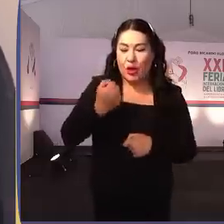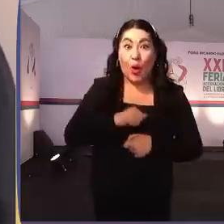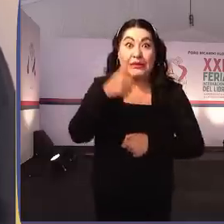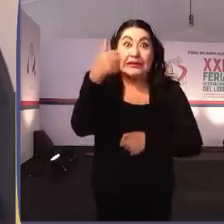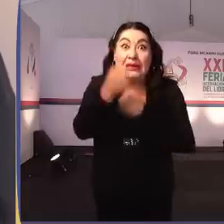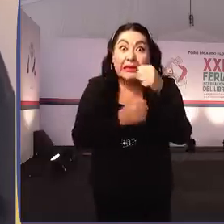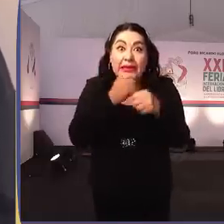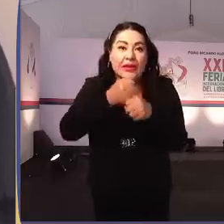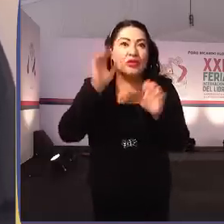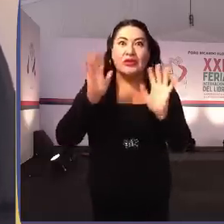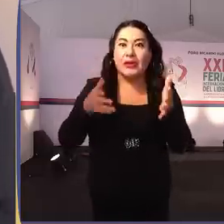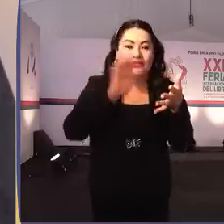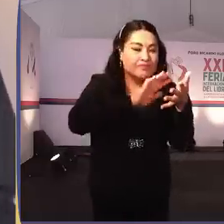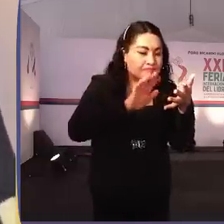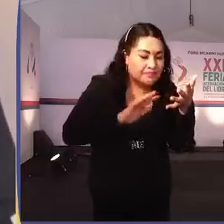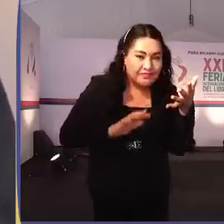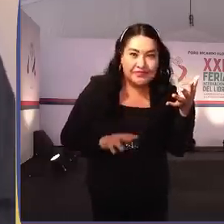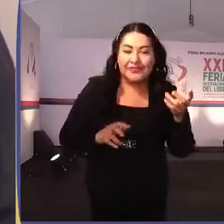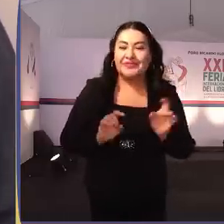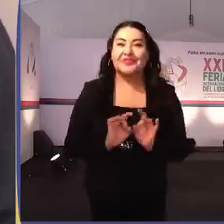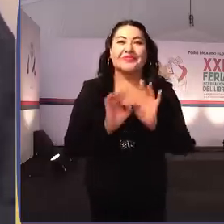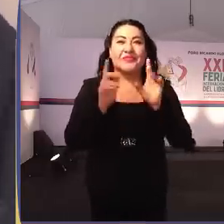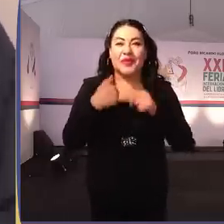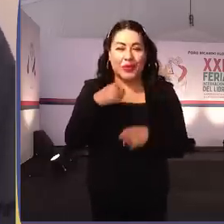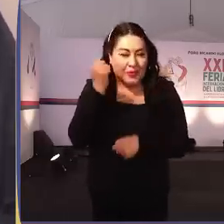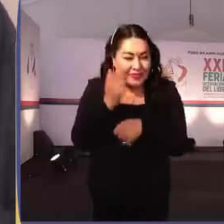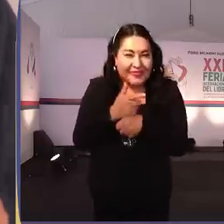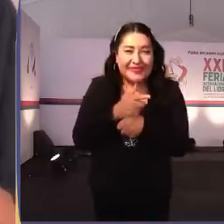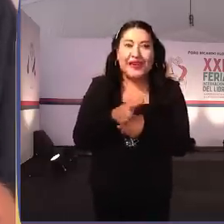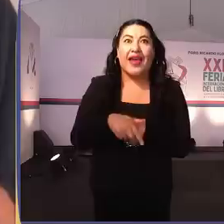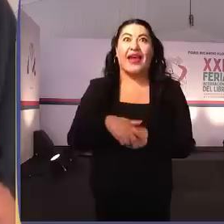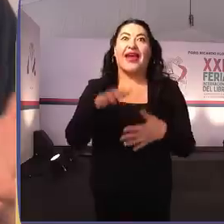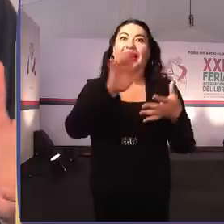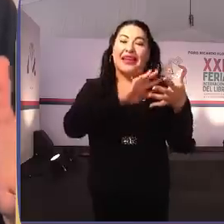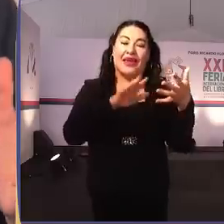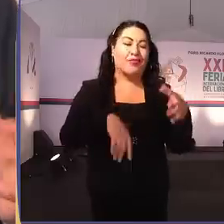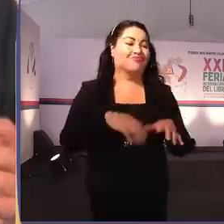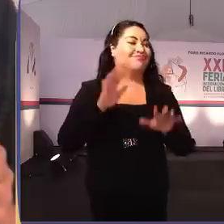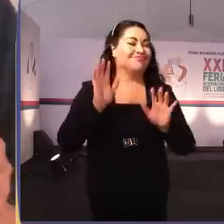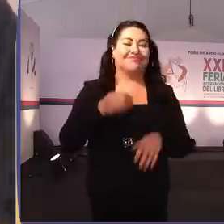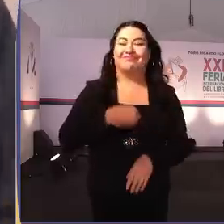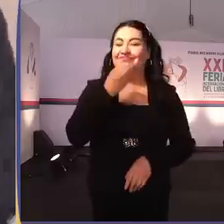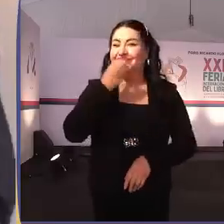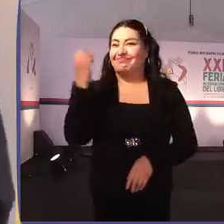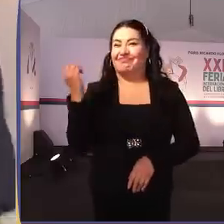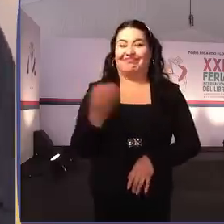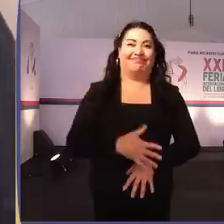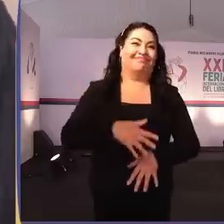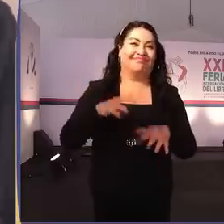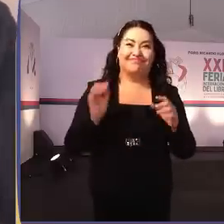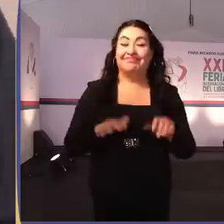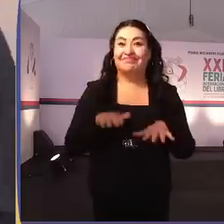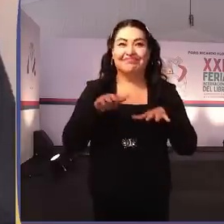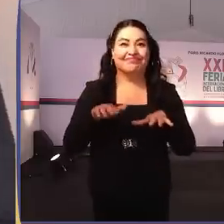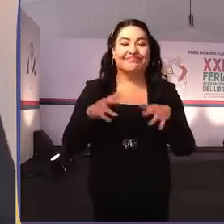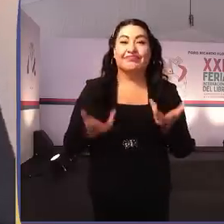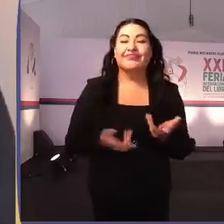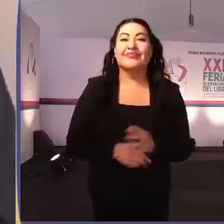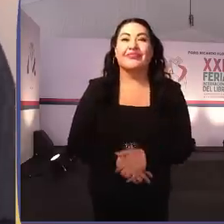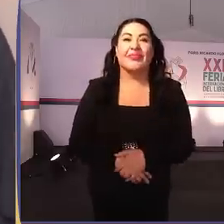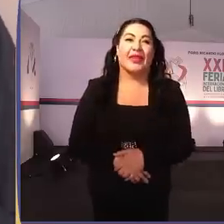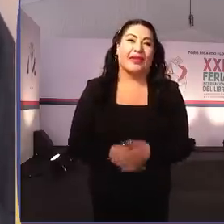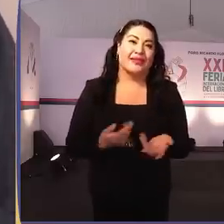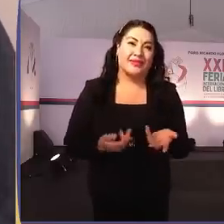6 años. Y entonces descubrí que leer era poca madre, poca padre, para no usar una